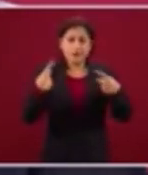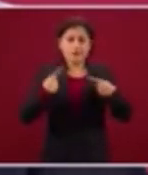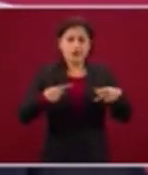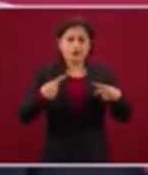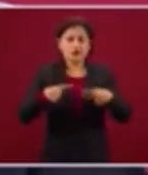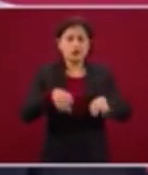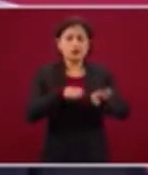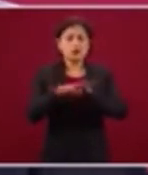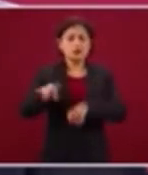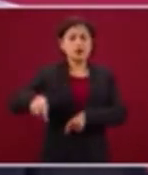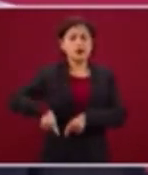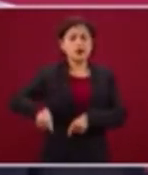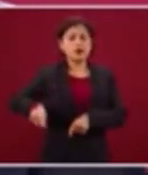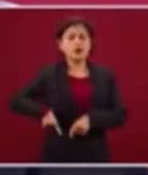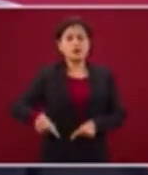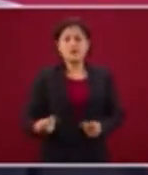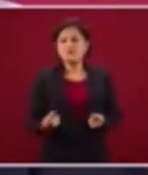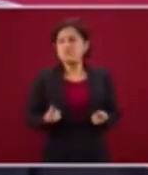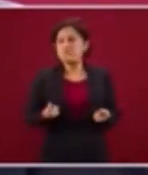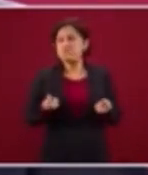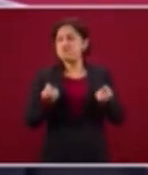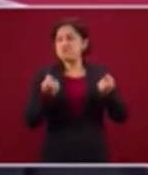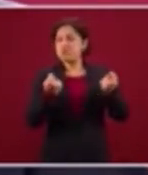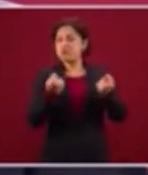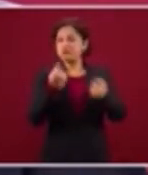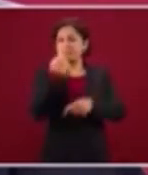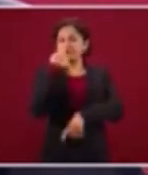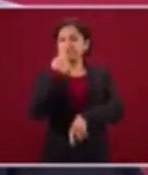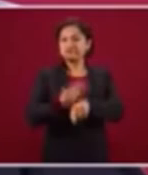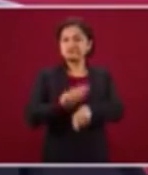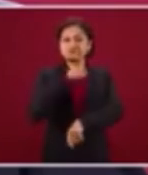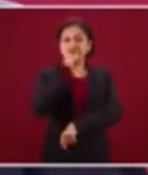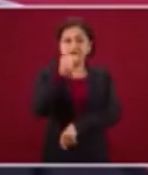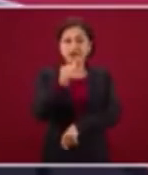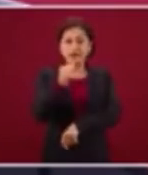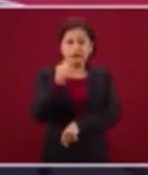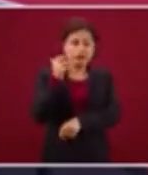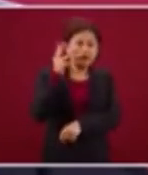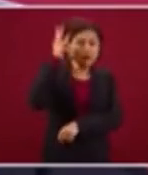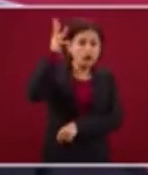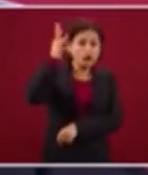insensatos, irresponsables. Nunca más.